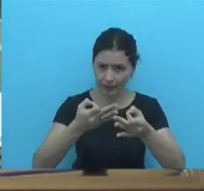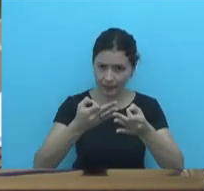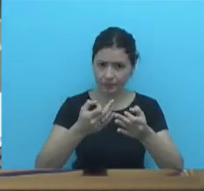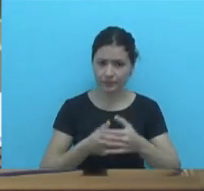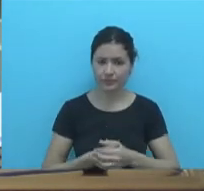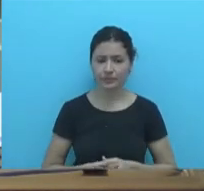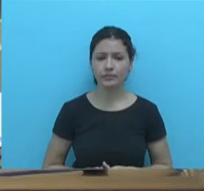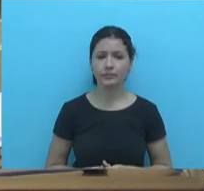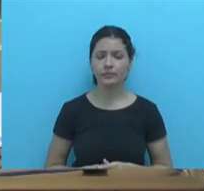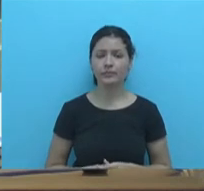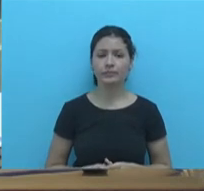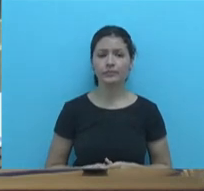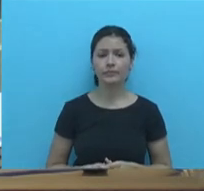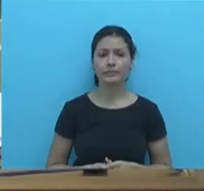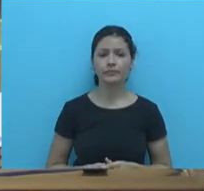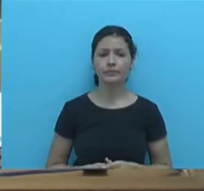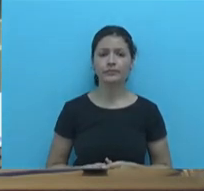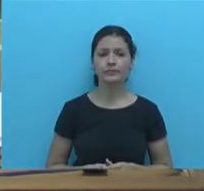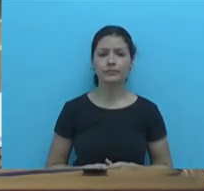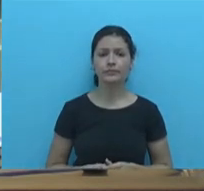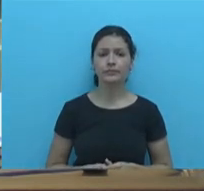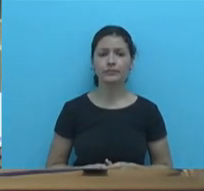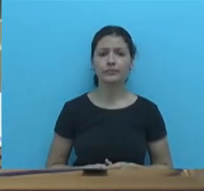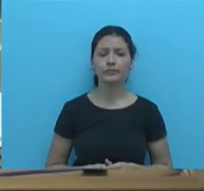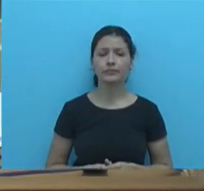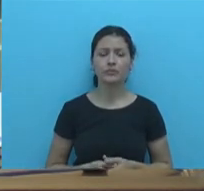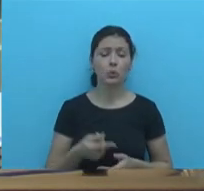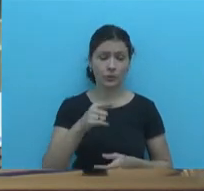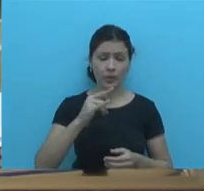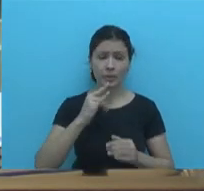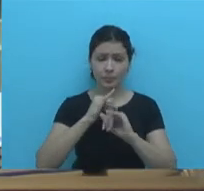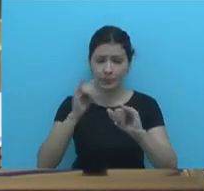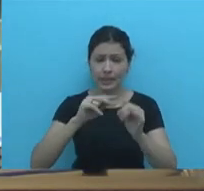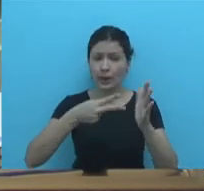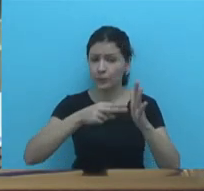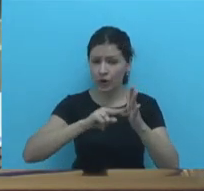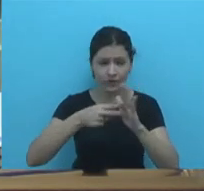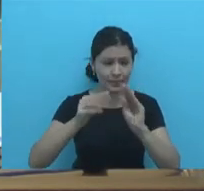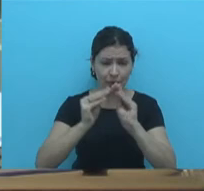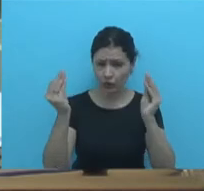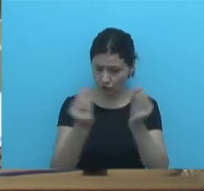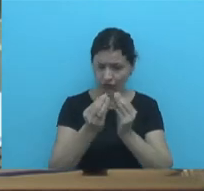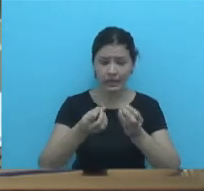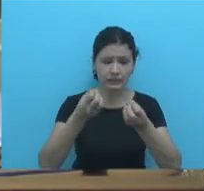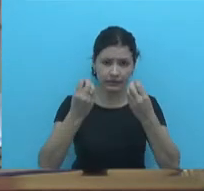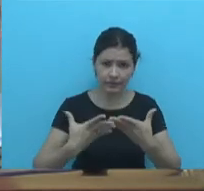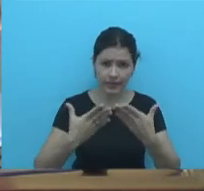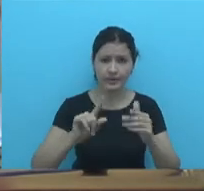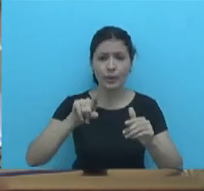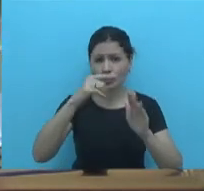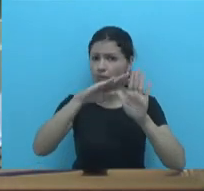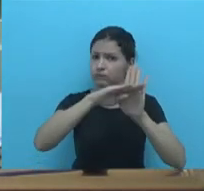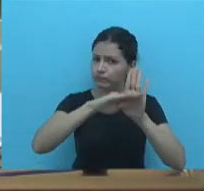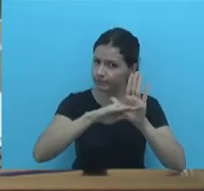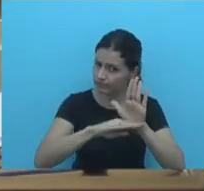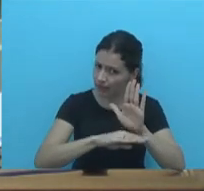hacen una descripción del problema en general que suscita a través de la... Y que, bueno, después podés discutir